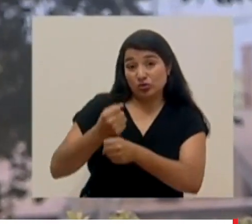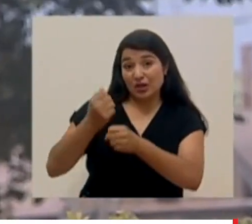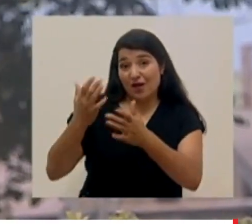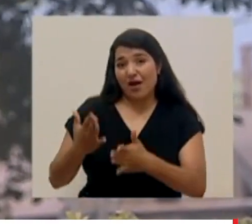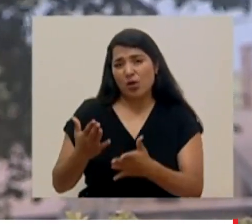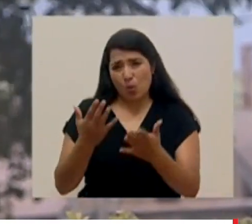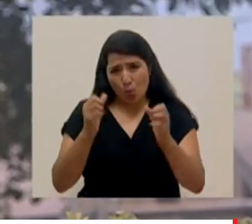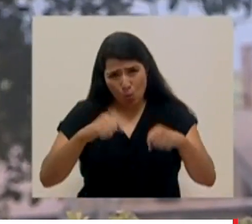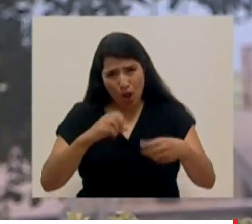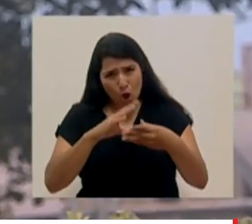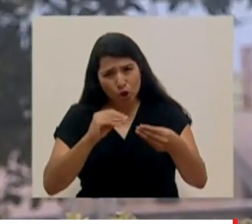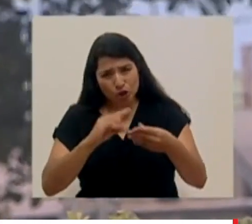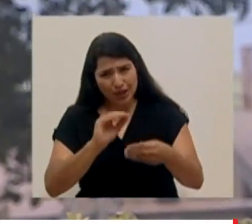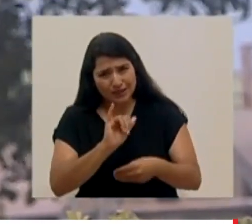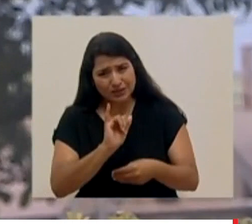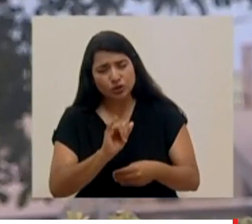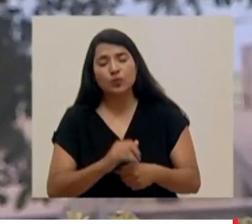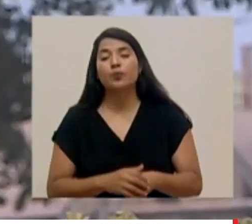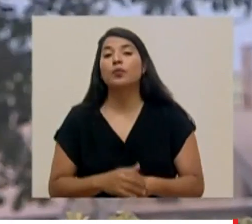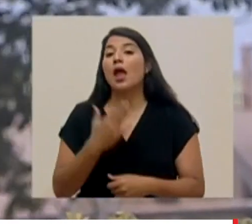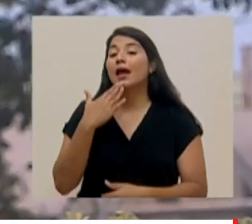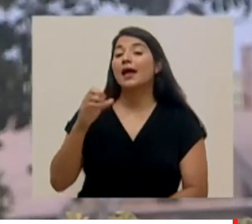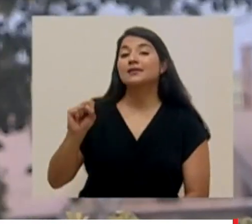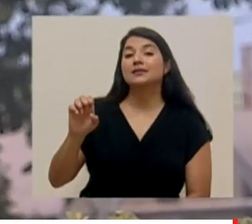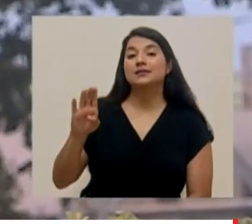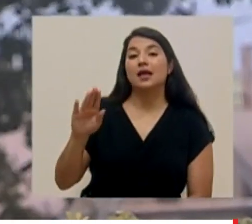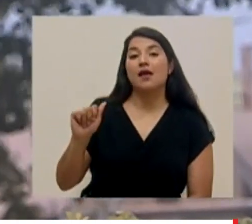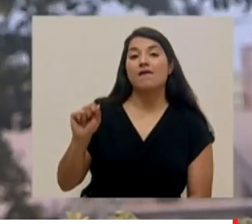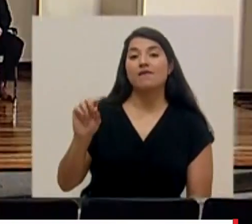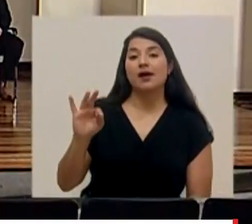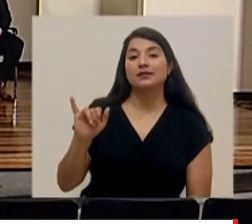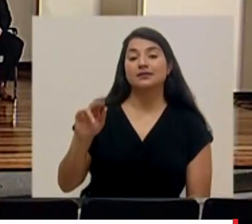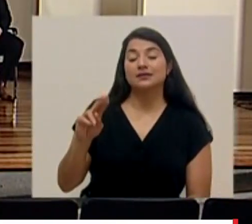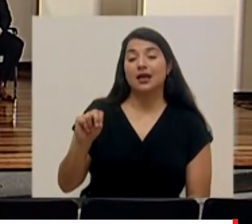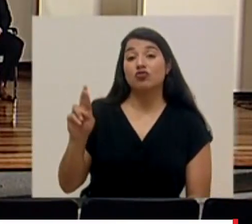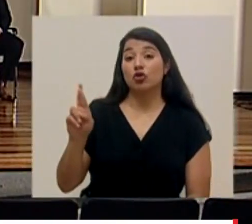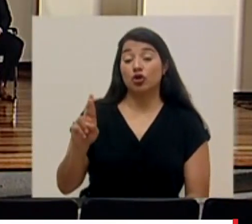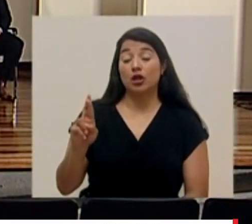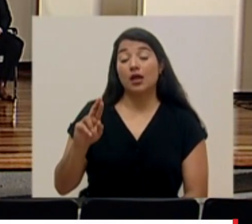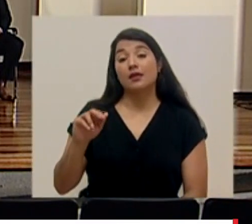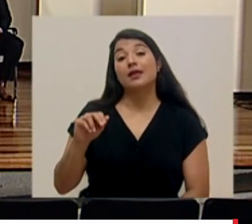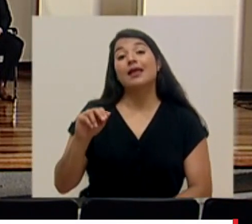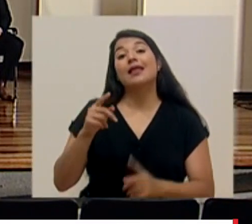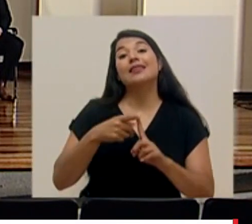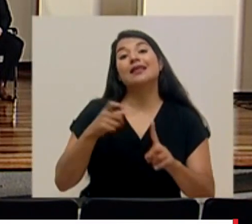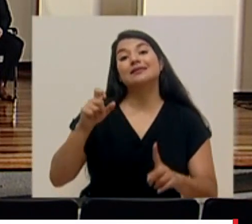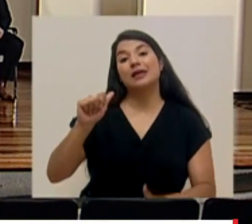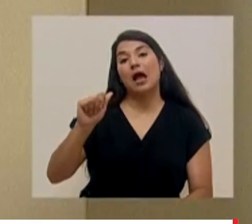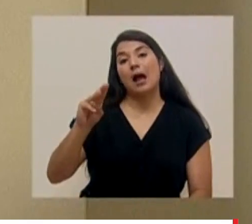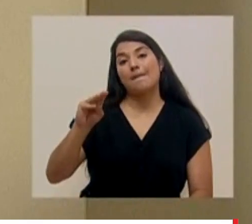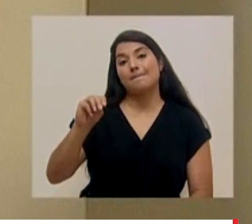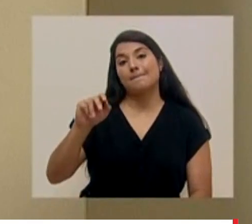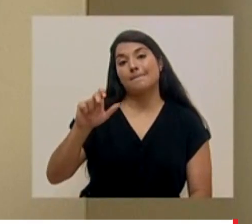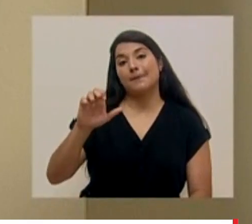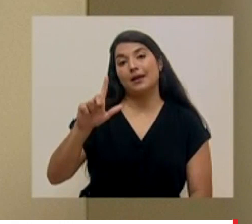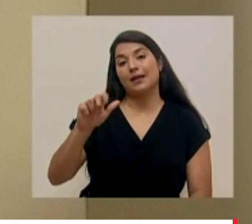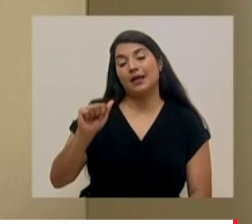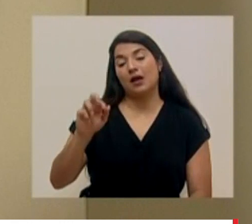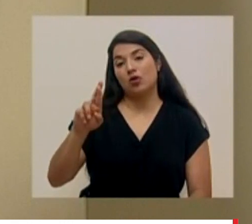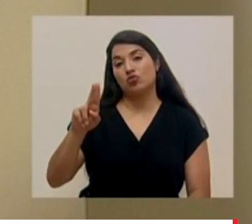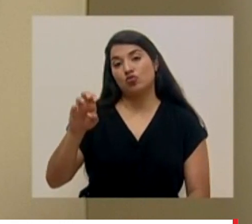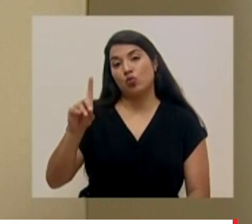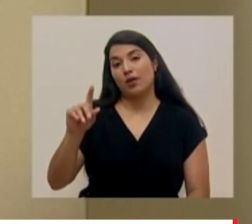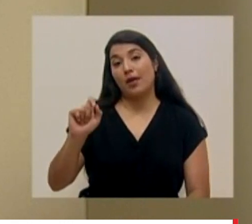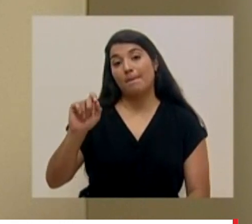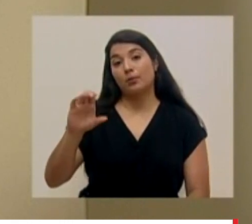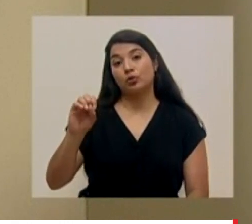contar un poco de esa logística. Muchísimas gracias a Sebastián Rodríguez de ameliarueda.com. Señor Ministro de Salud, Daniel Salas. Sí, con